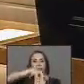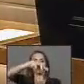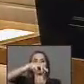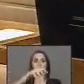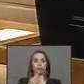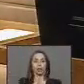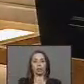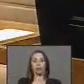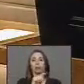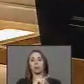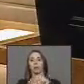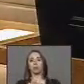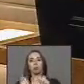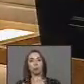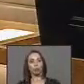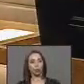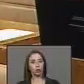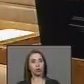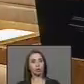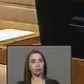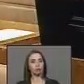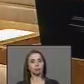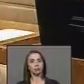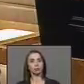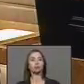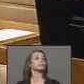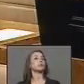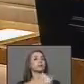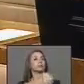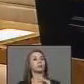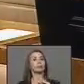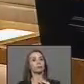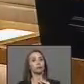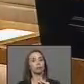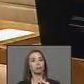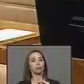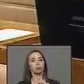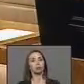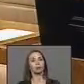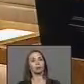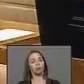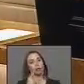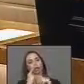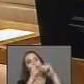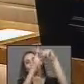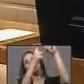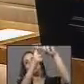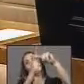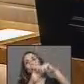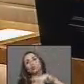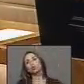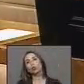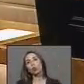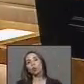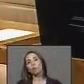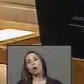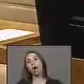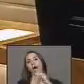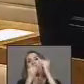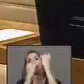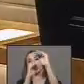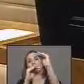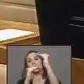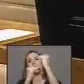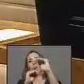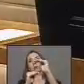situación. Claro, hay también una limitación, pero si uno empieza a sumar todas las limitaciones